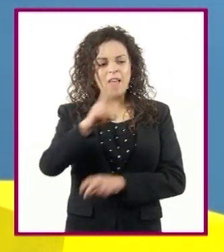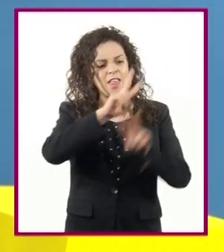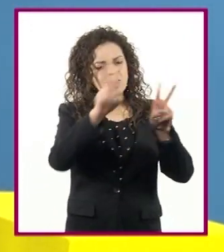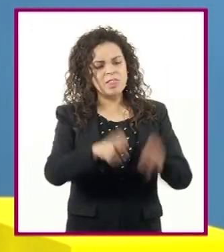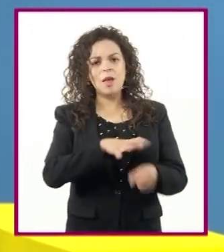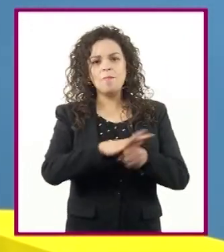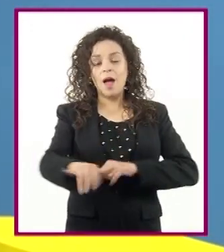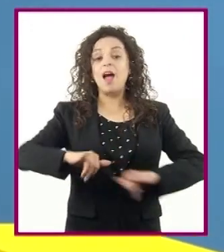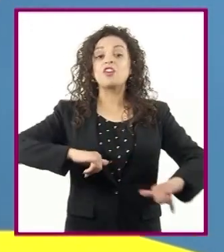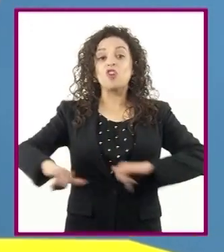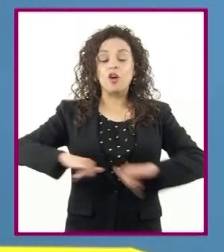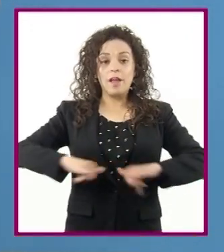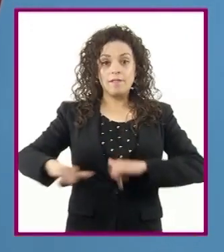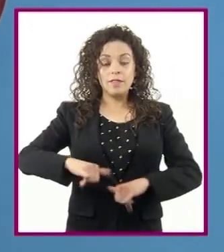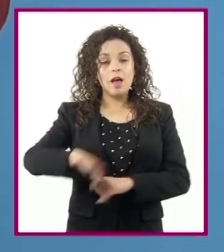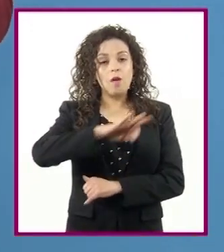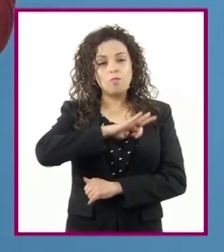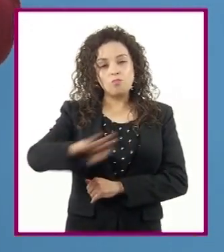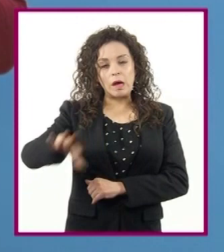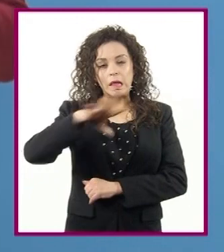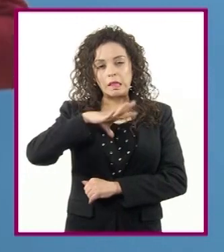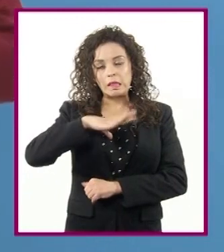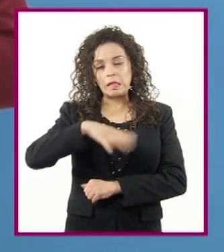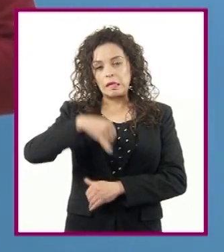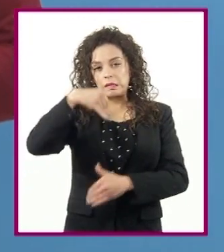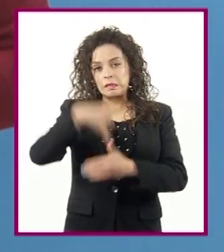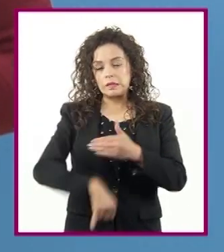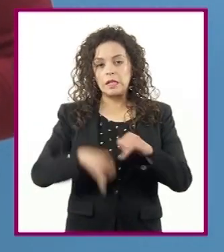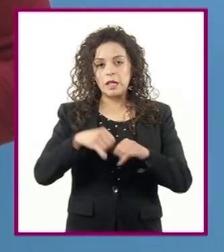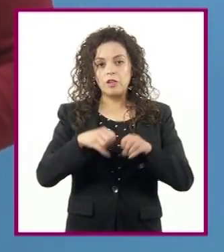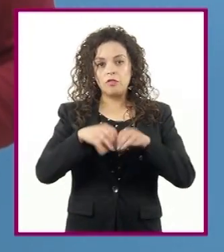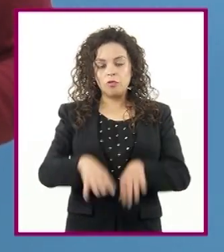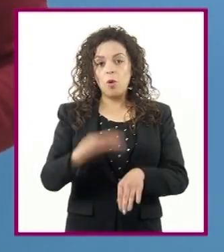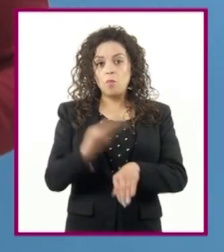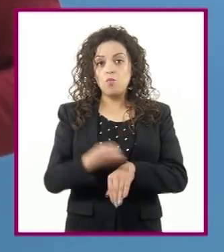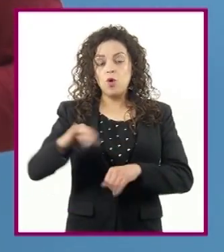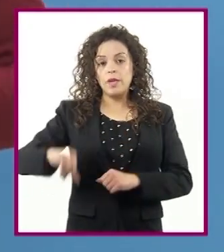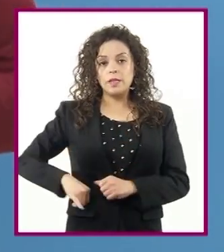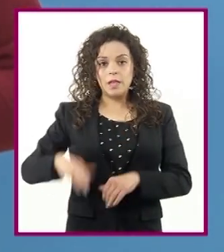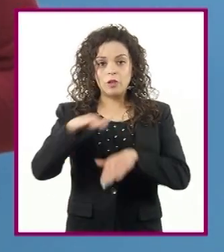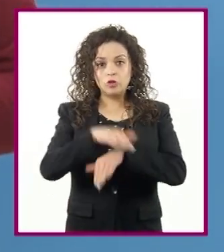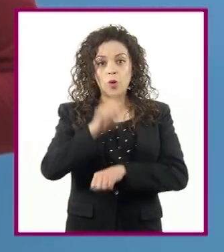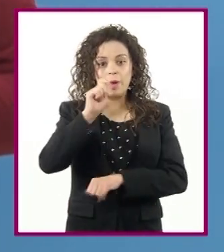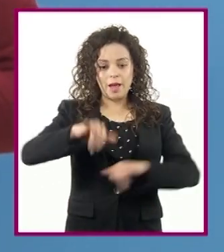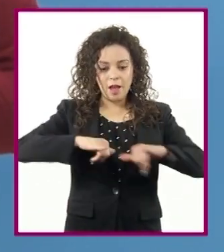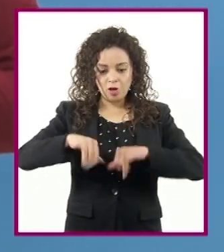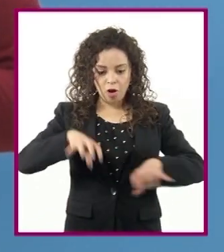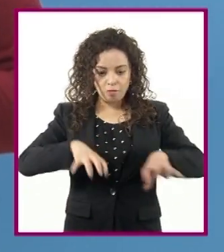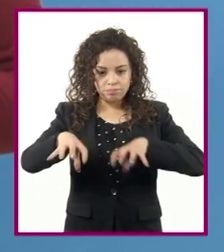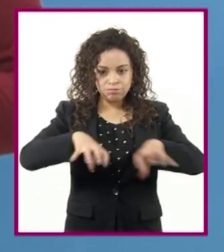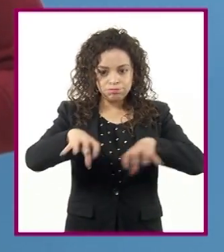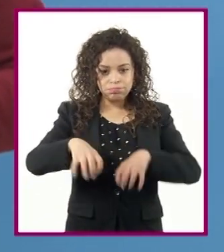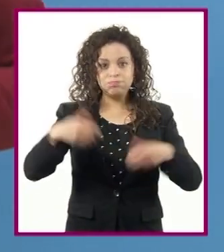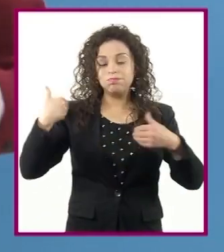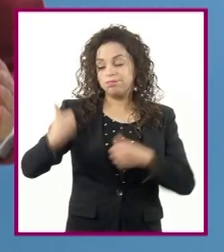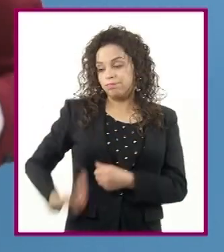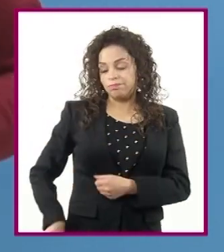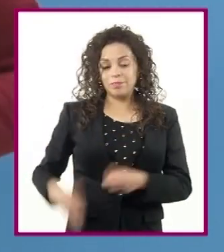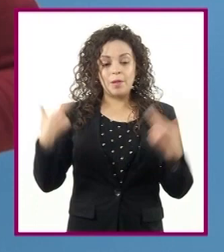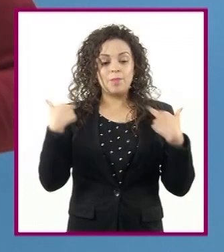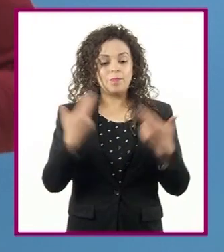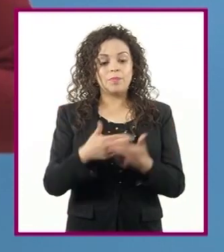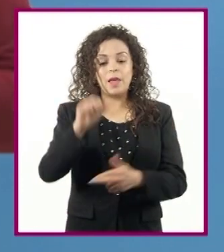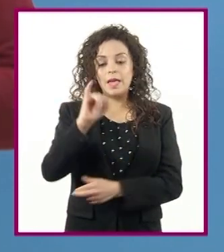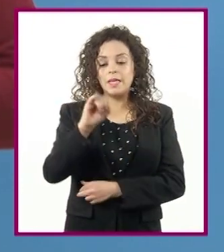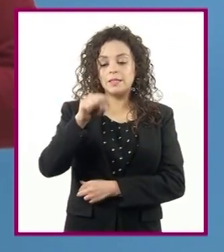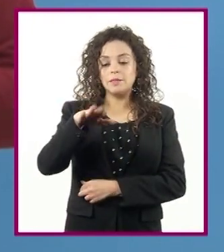la que podrán conocer mucha información interesante sobre el espacio geográfico. Soy el profesor Ismael Alberto Ávila Gómez y es un